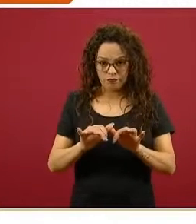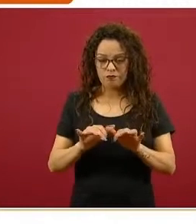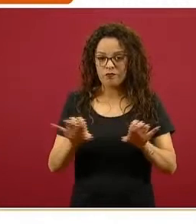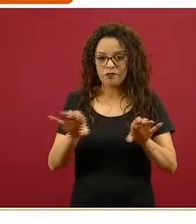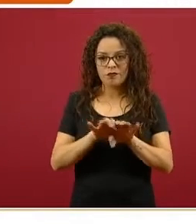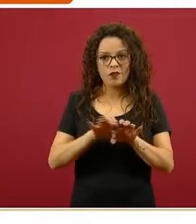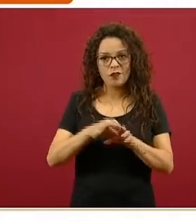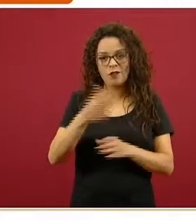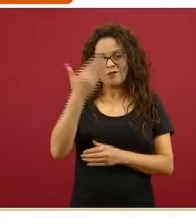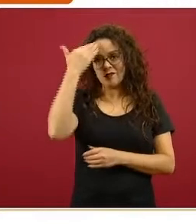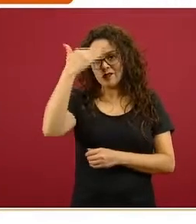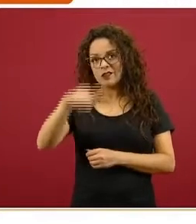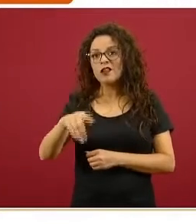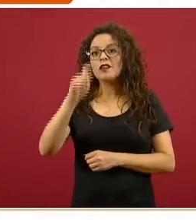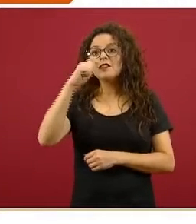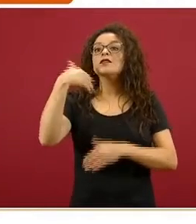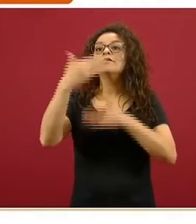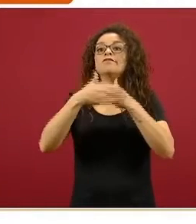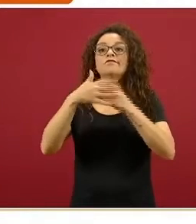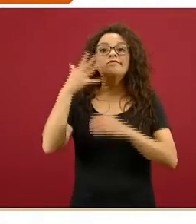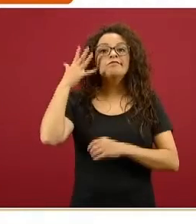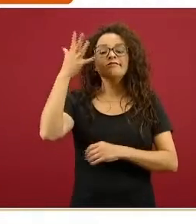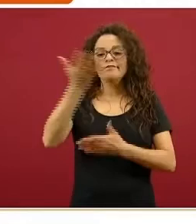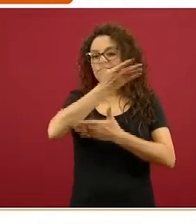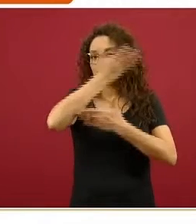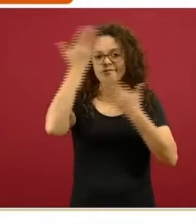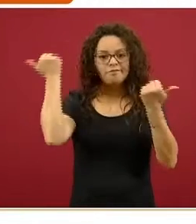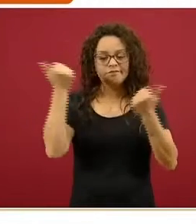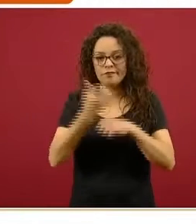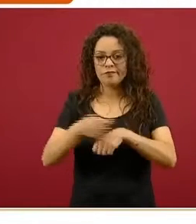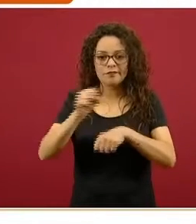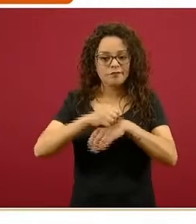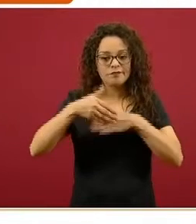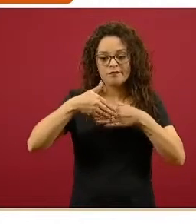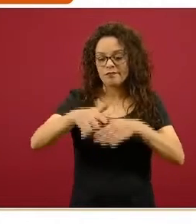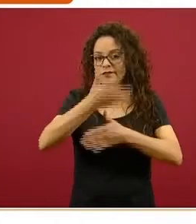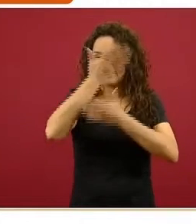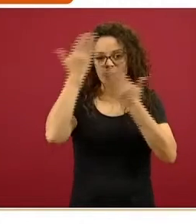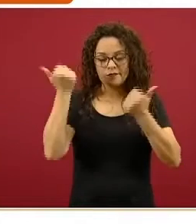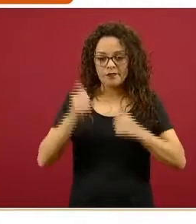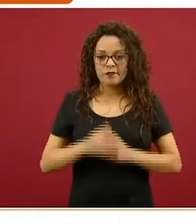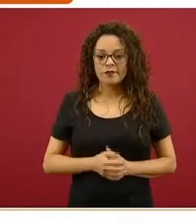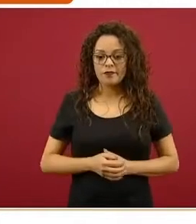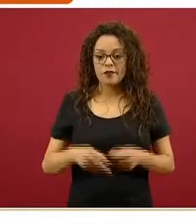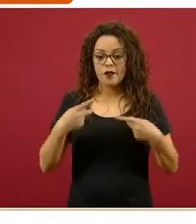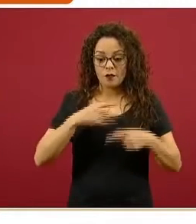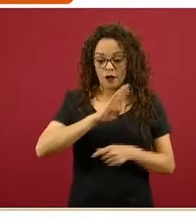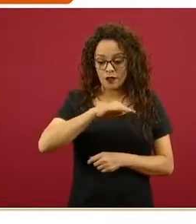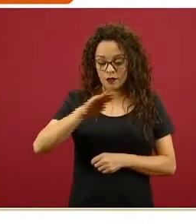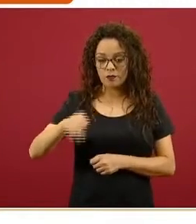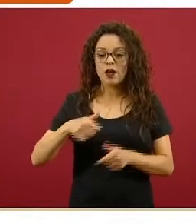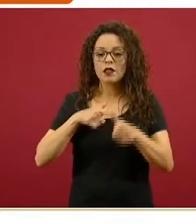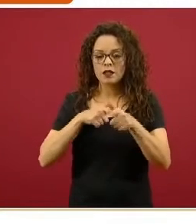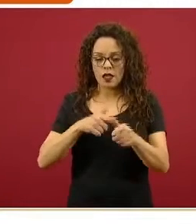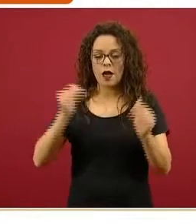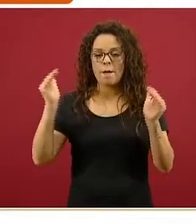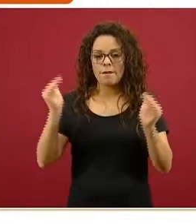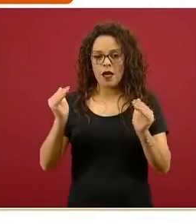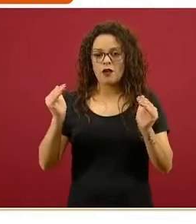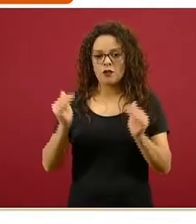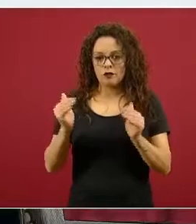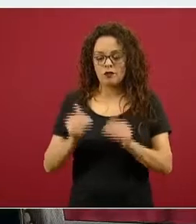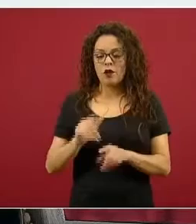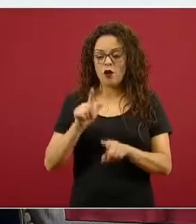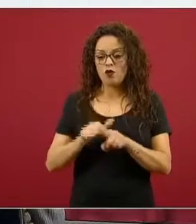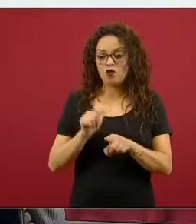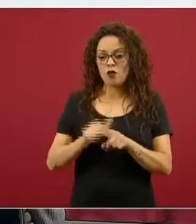cuál va a ser su tendencia en las próximas semanas. Las defunciones siguen en descenso y su color de